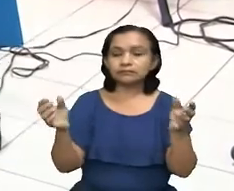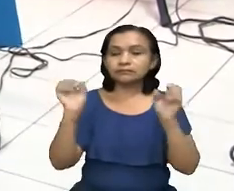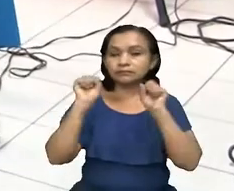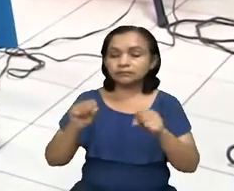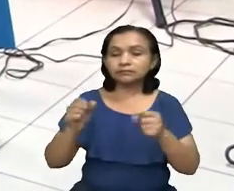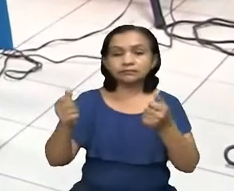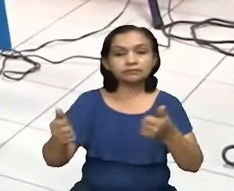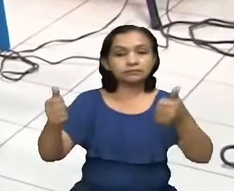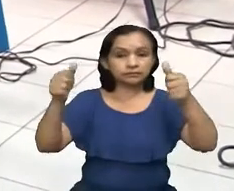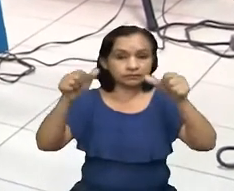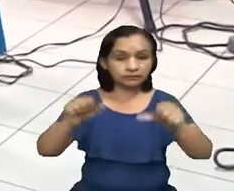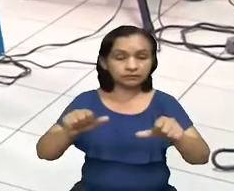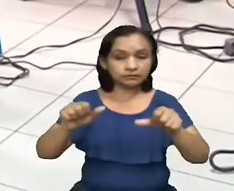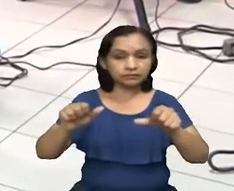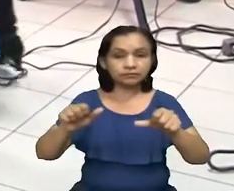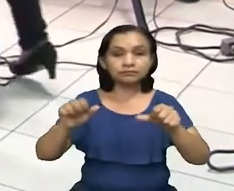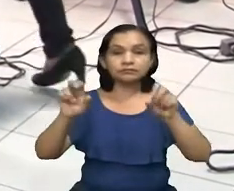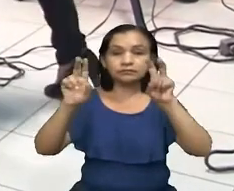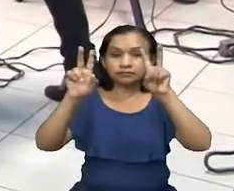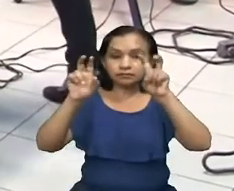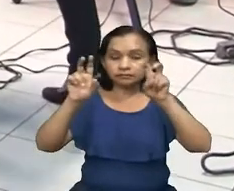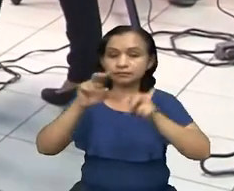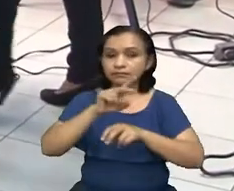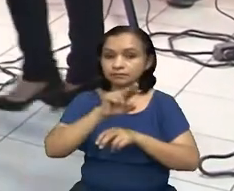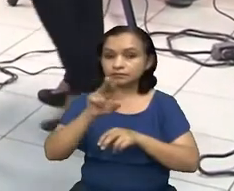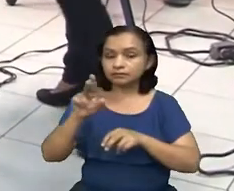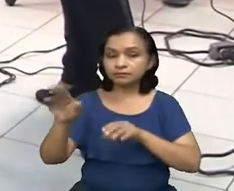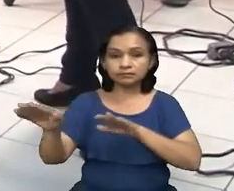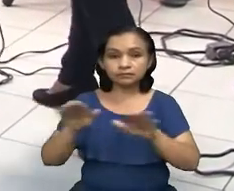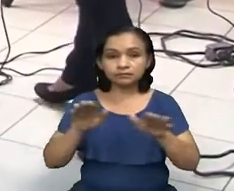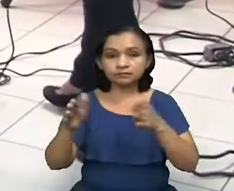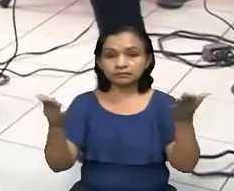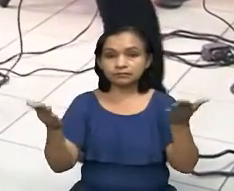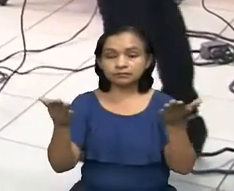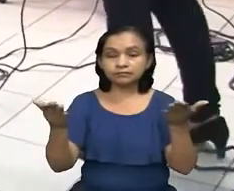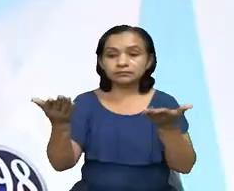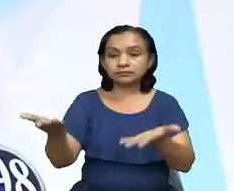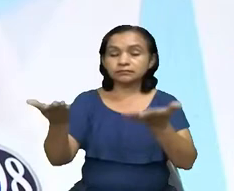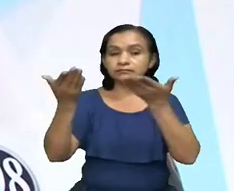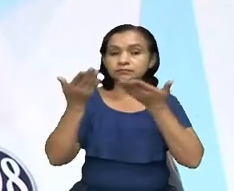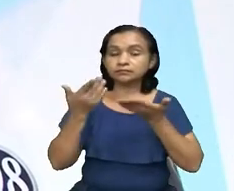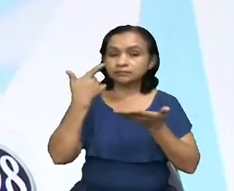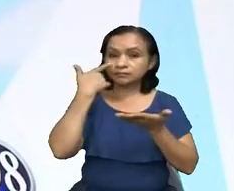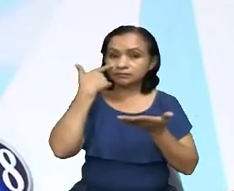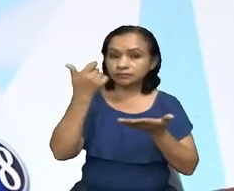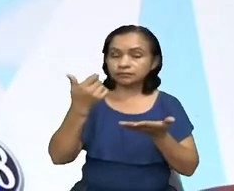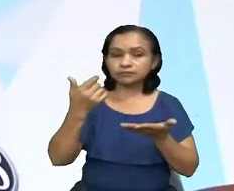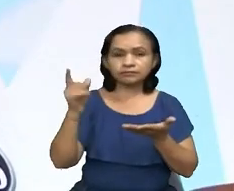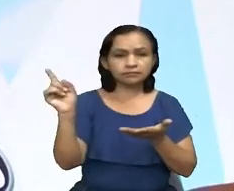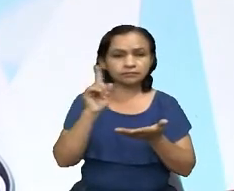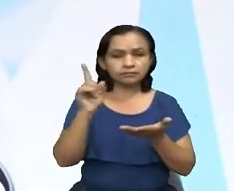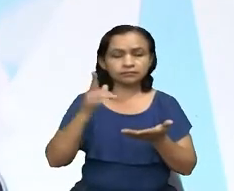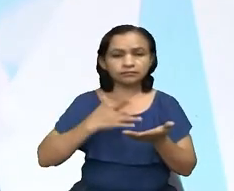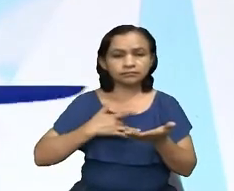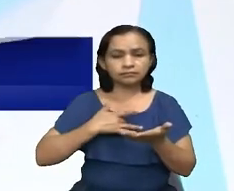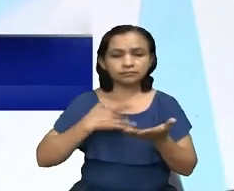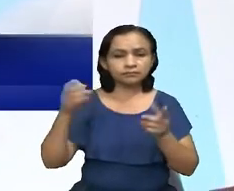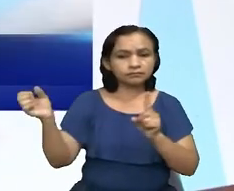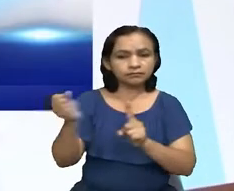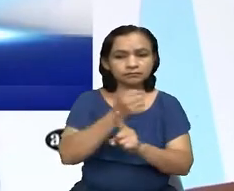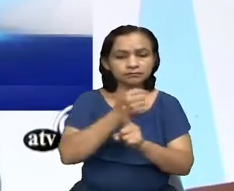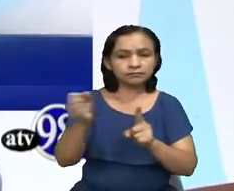a un acuerdo. El concepto de esta misma nos da a conocer de que no es necesario llegar a la